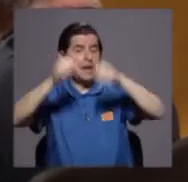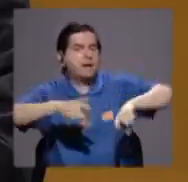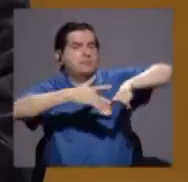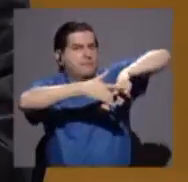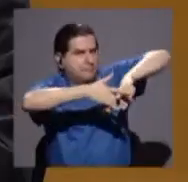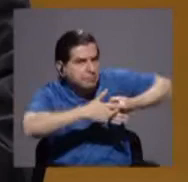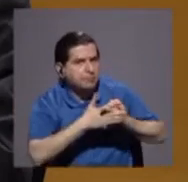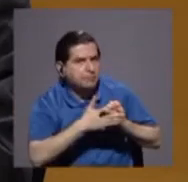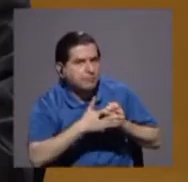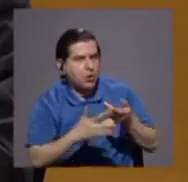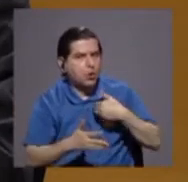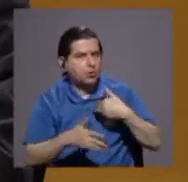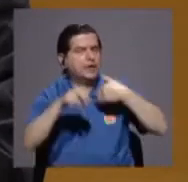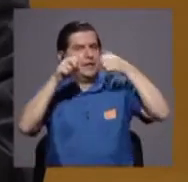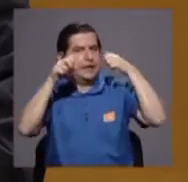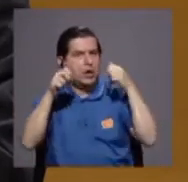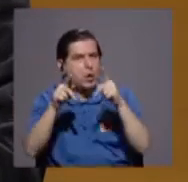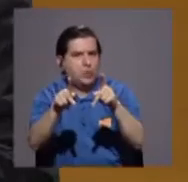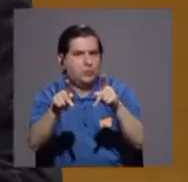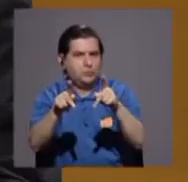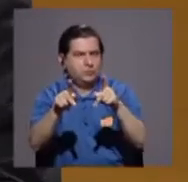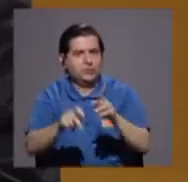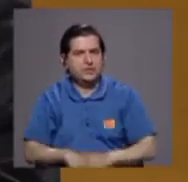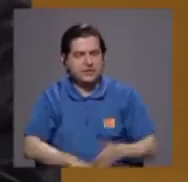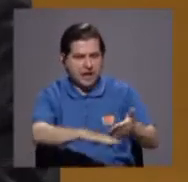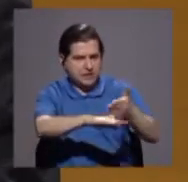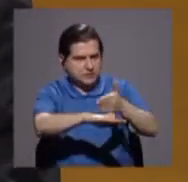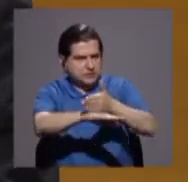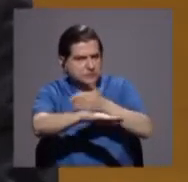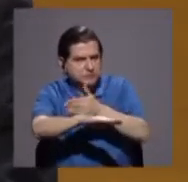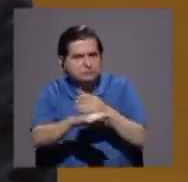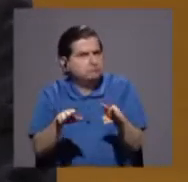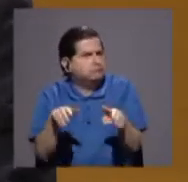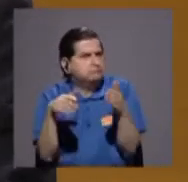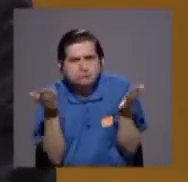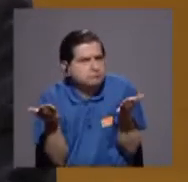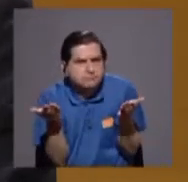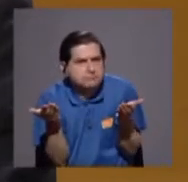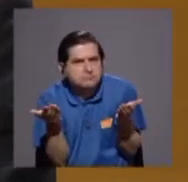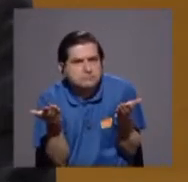arrancar o tenía más posibilidades de arrancar con